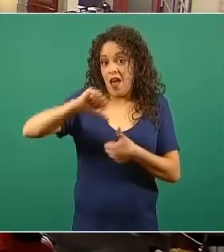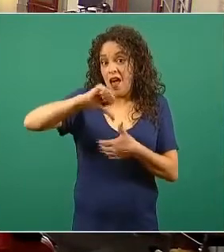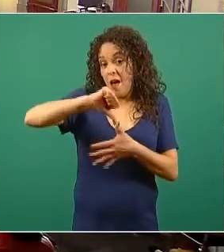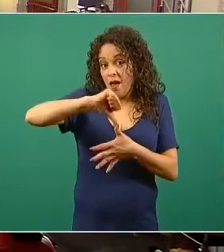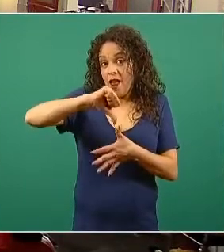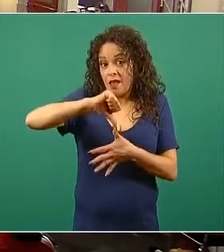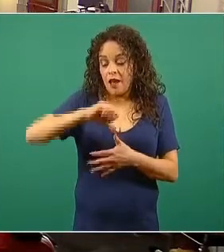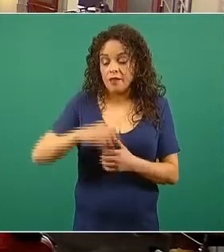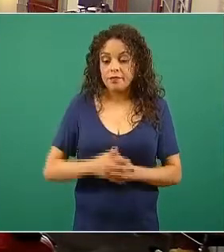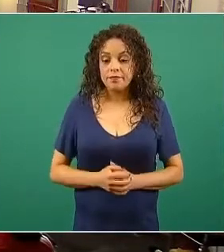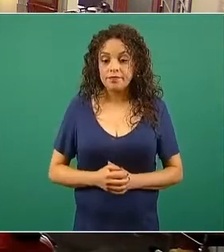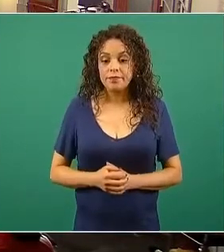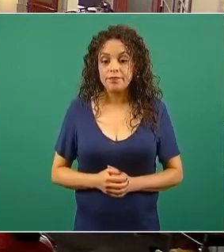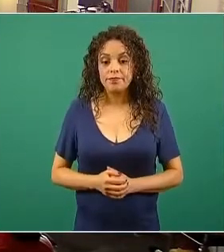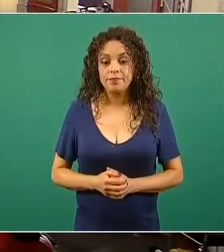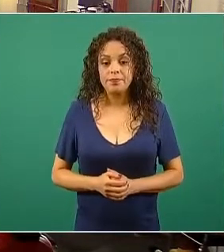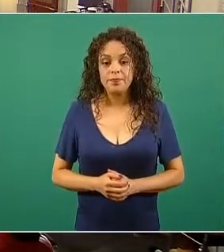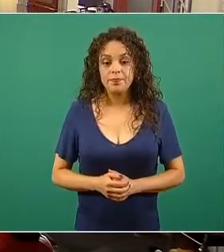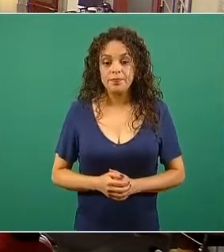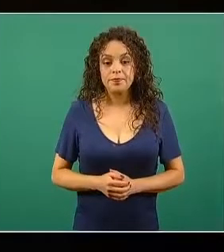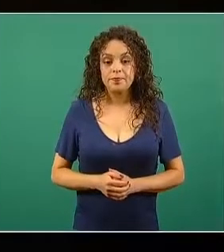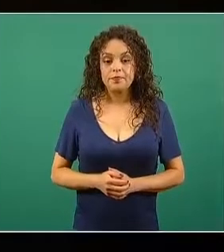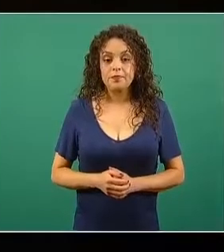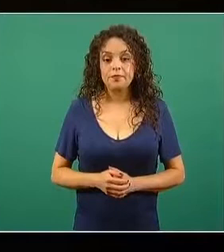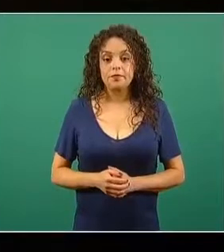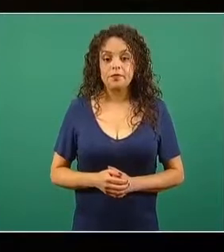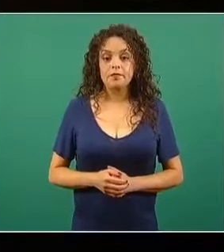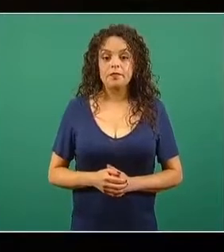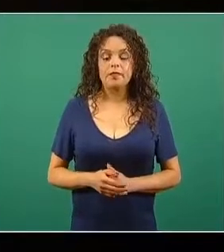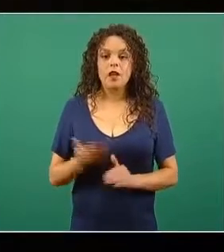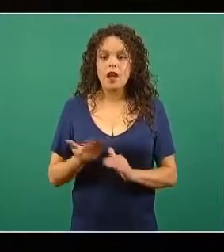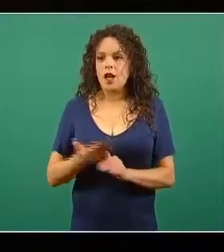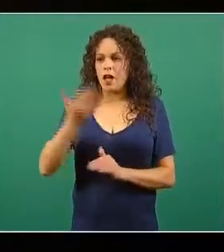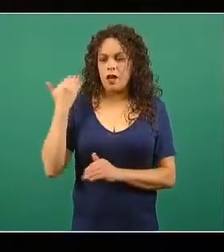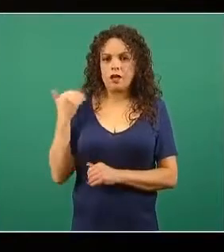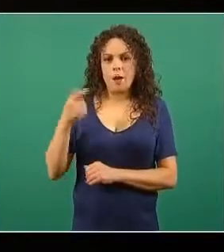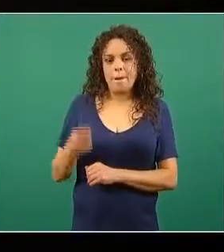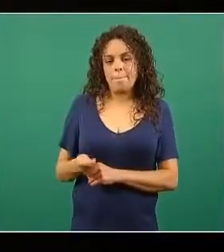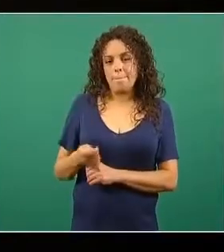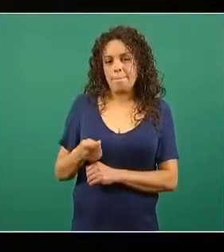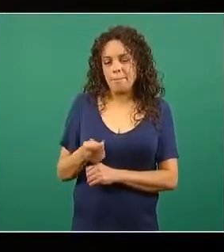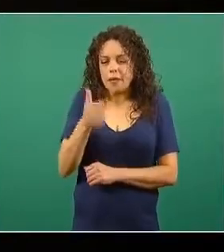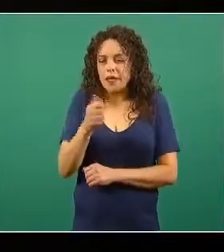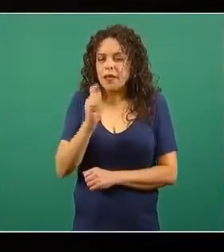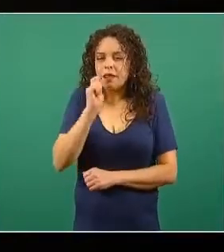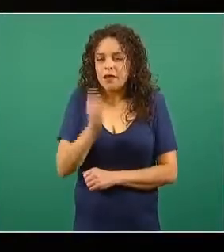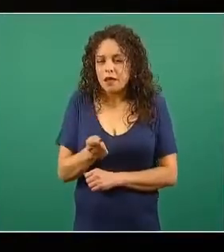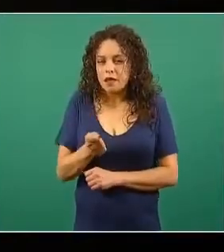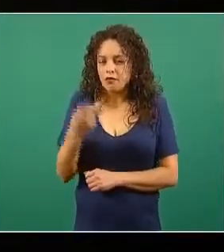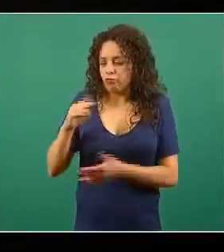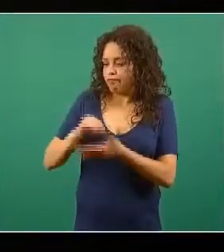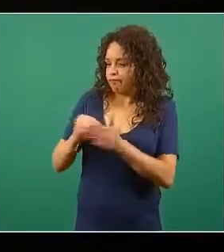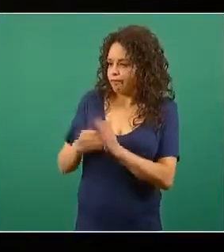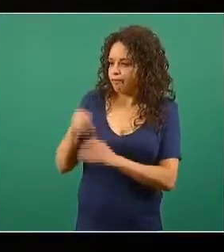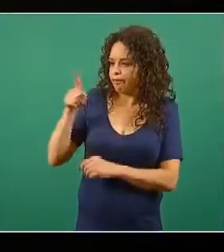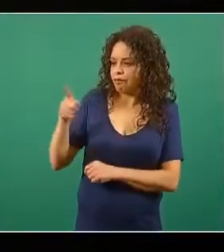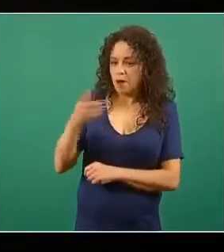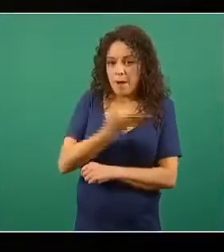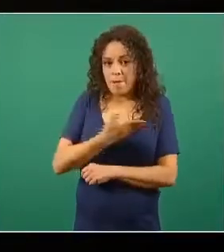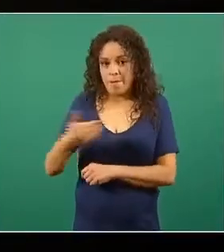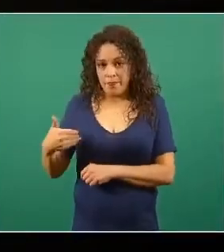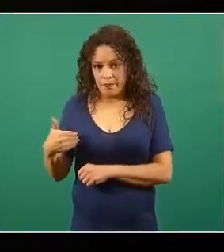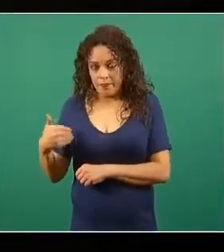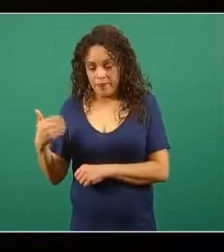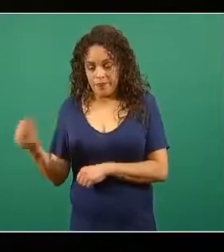Dentro de las iniciativas primeras del gobierno de Joe Biden, se nombró nuevamente al